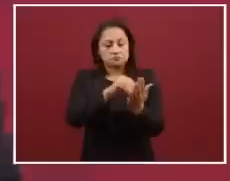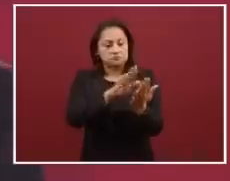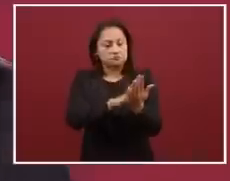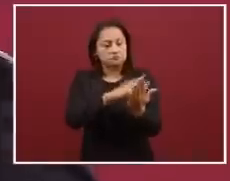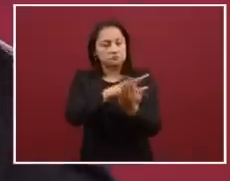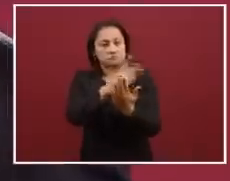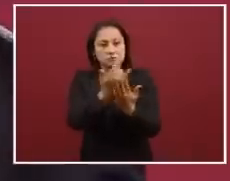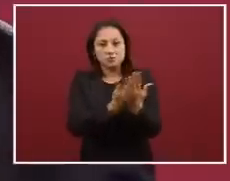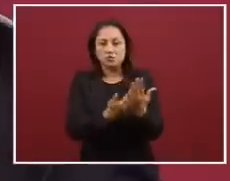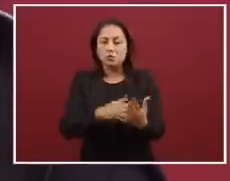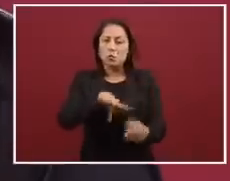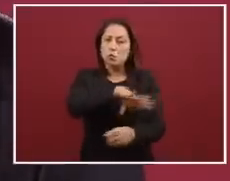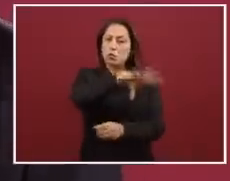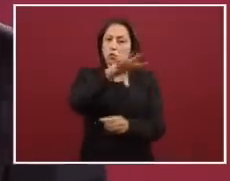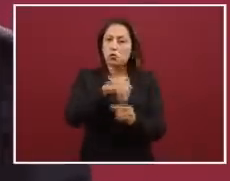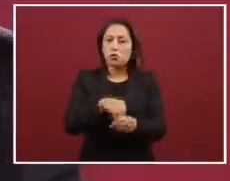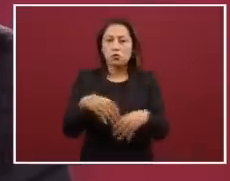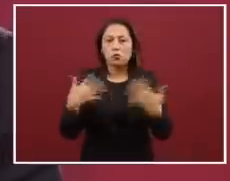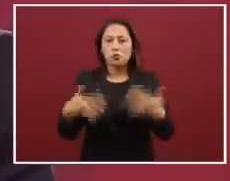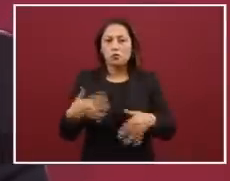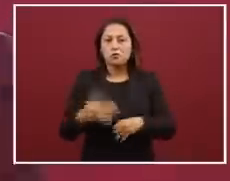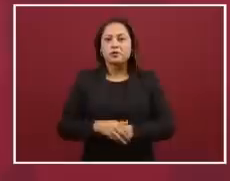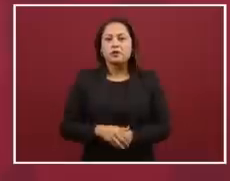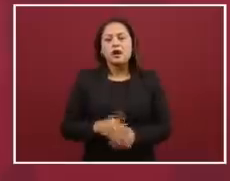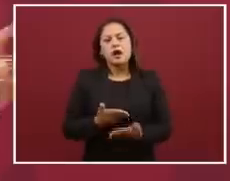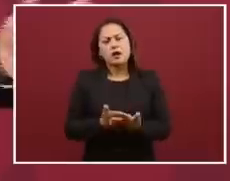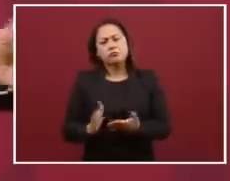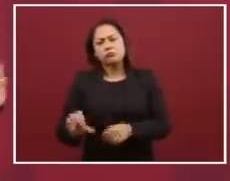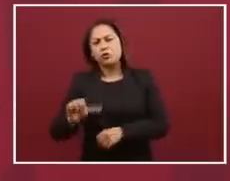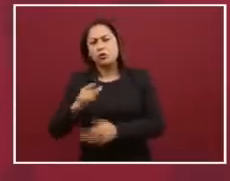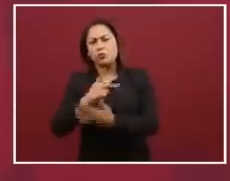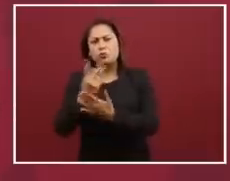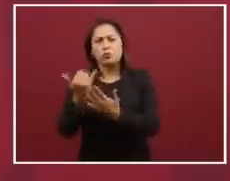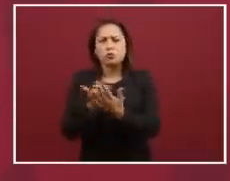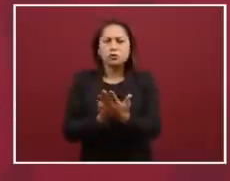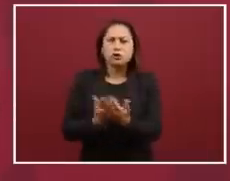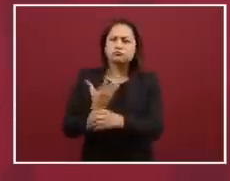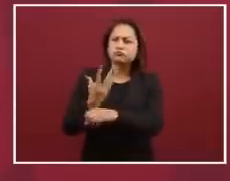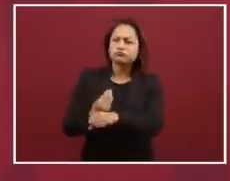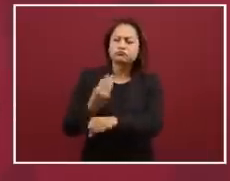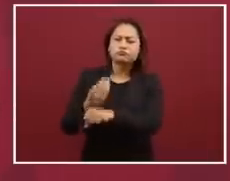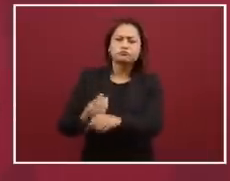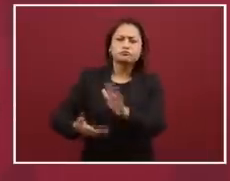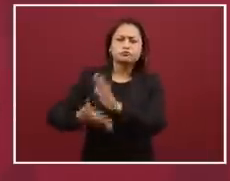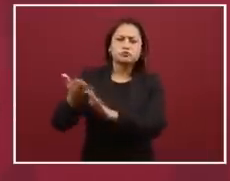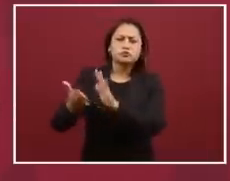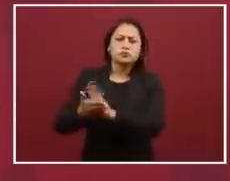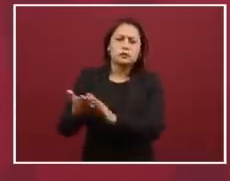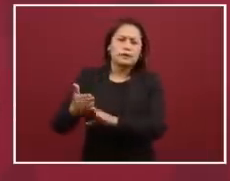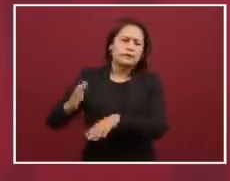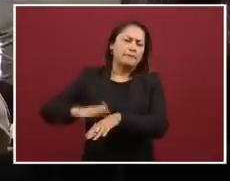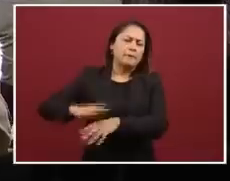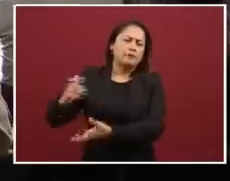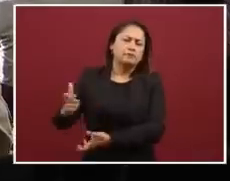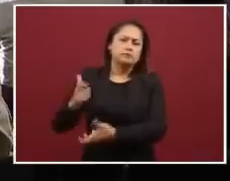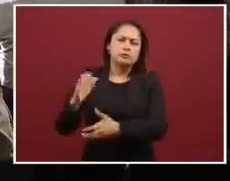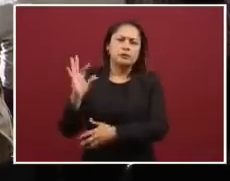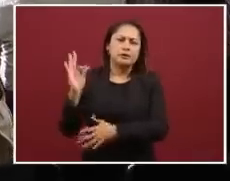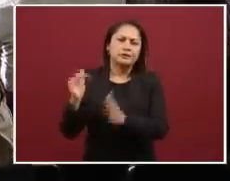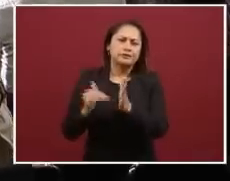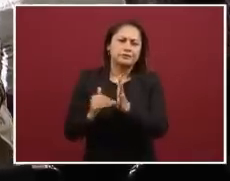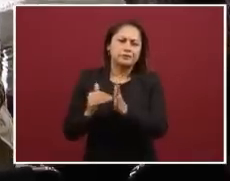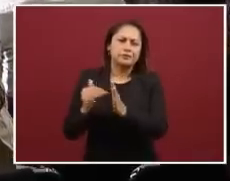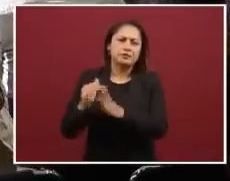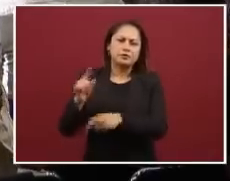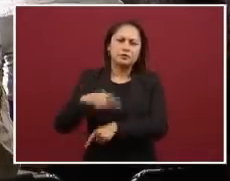integral. Aparte de los proyectos de reconstrucción de más de 4,500 millones y los proyectos sociales que ya ha